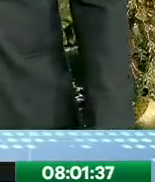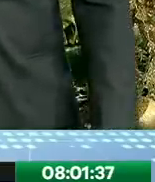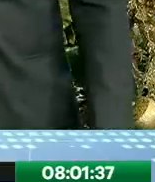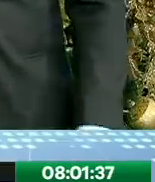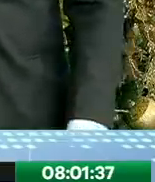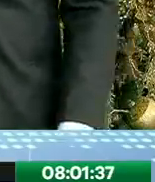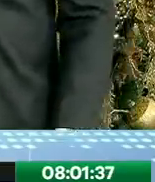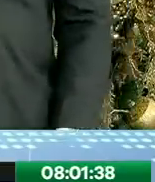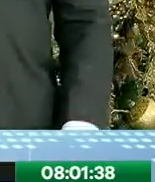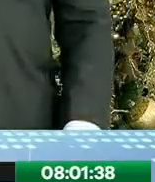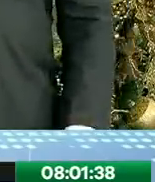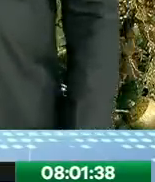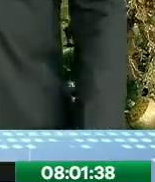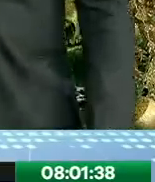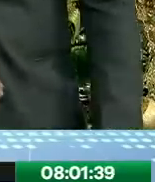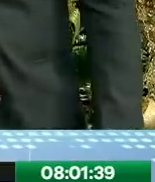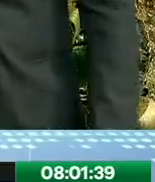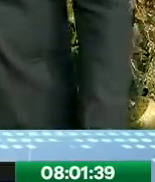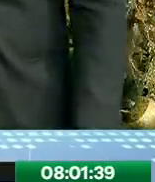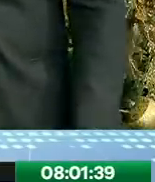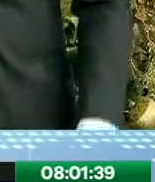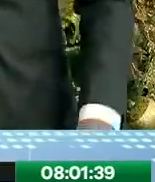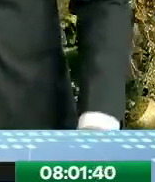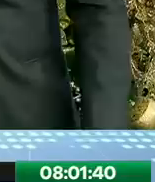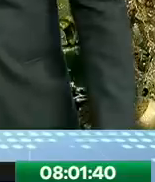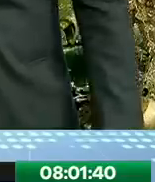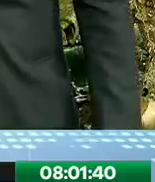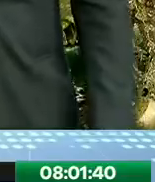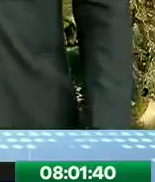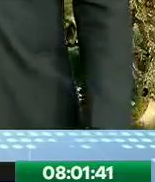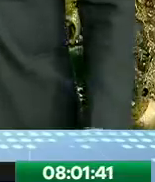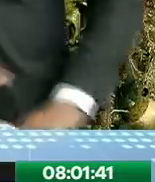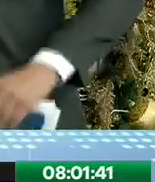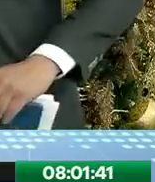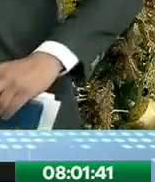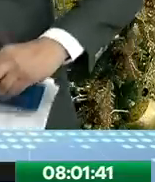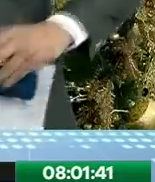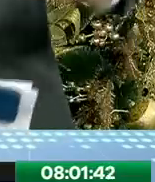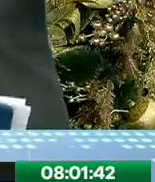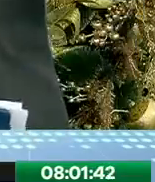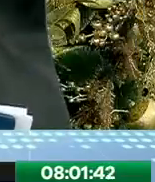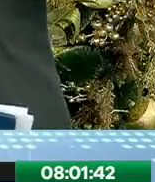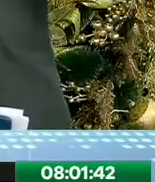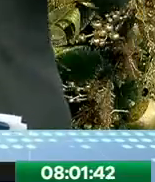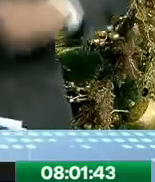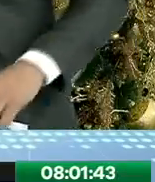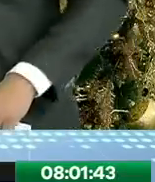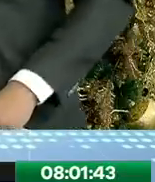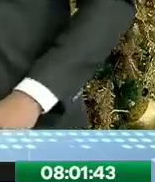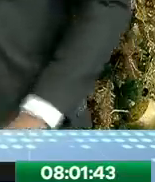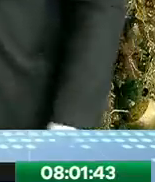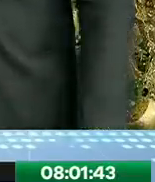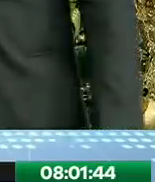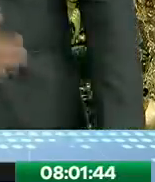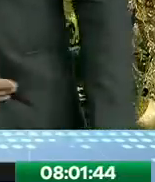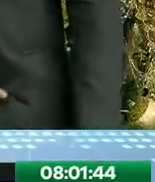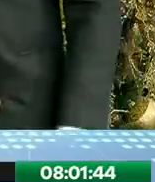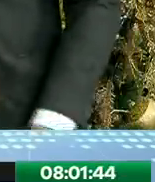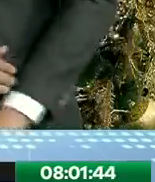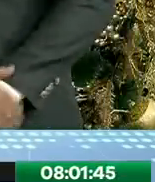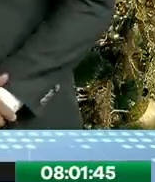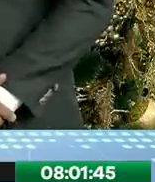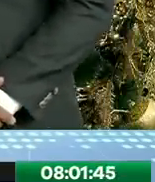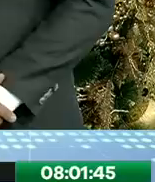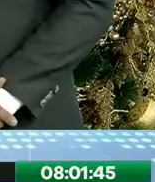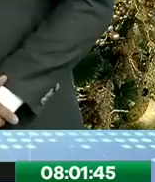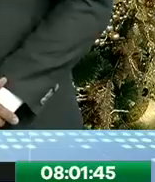que fue Julio, le pegó. Sí, Julio. Y la saca porque levanta iba la mano izquierda, precisamente. A la izquierda, es sí, correcto. Izquierda. Y la mandó al córner, era gol, era un